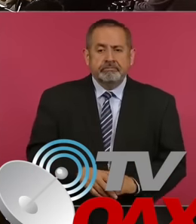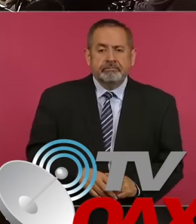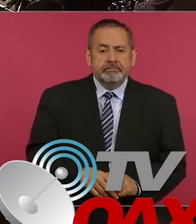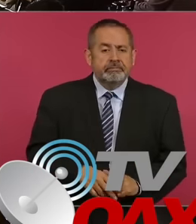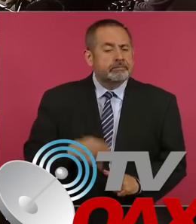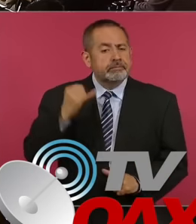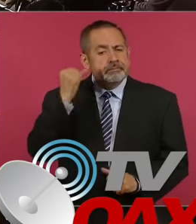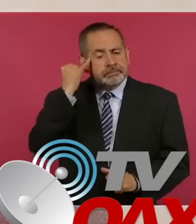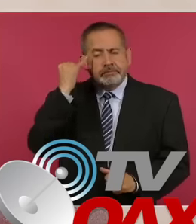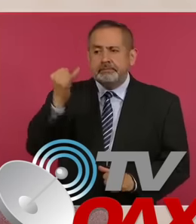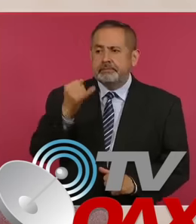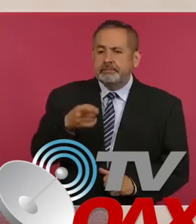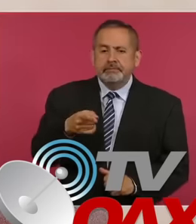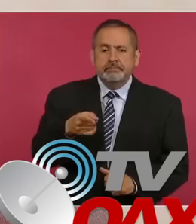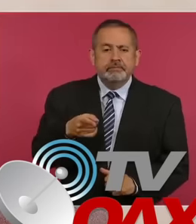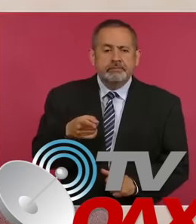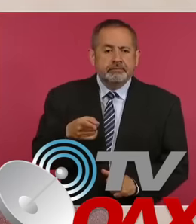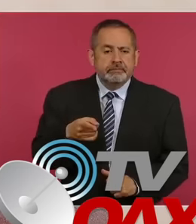la ventaja